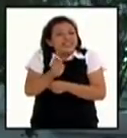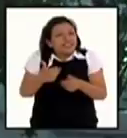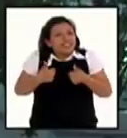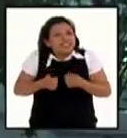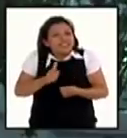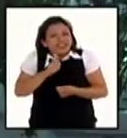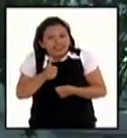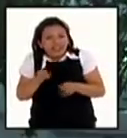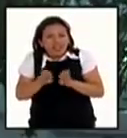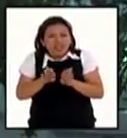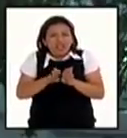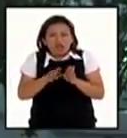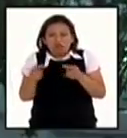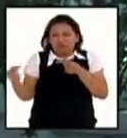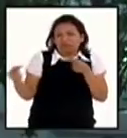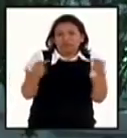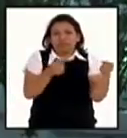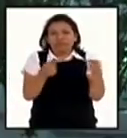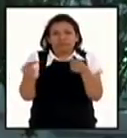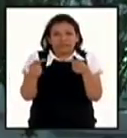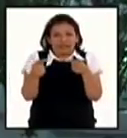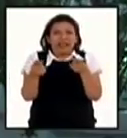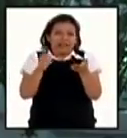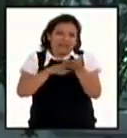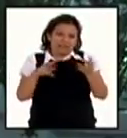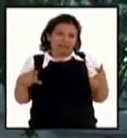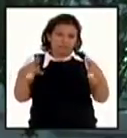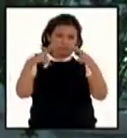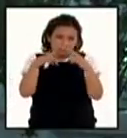entre distintas expresiones de lo religioso.